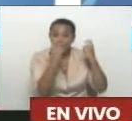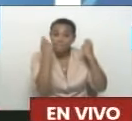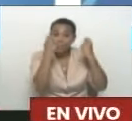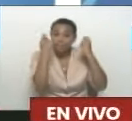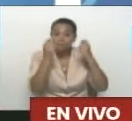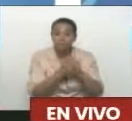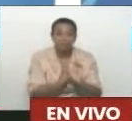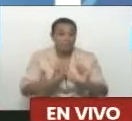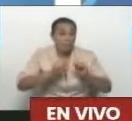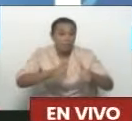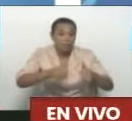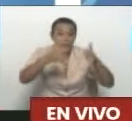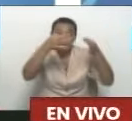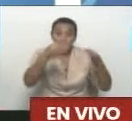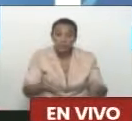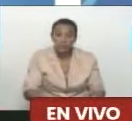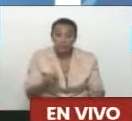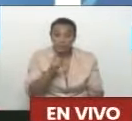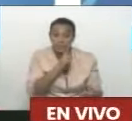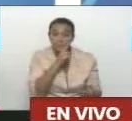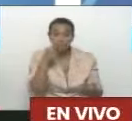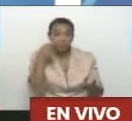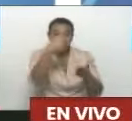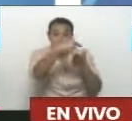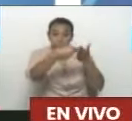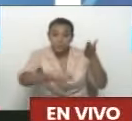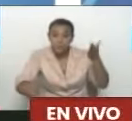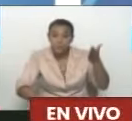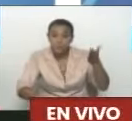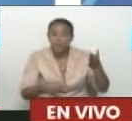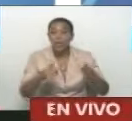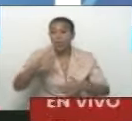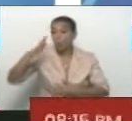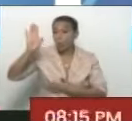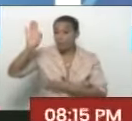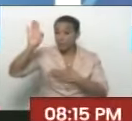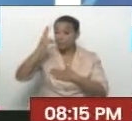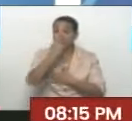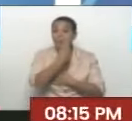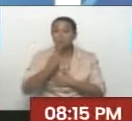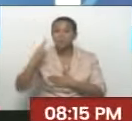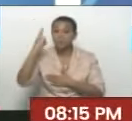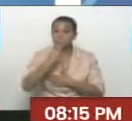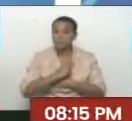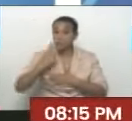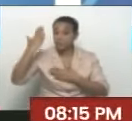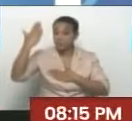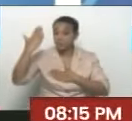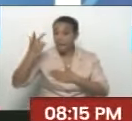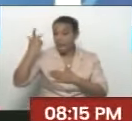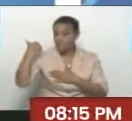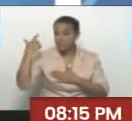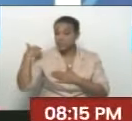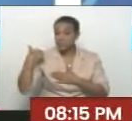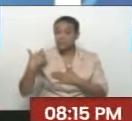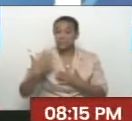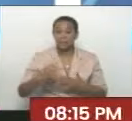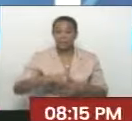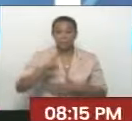de arranque. Parte de ellos lo juramenté en el acto hermosísimo,